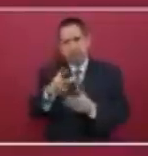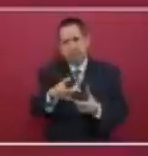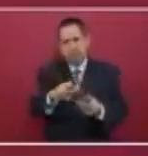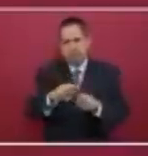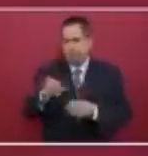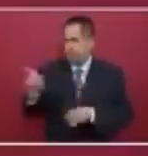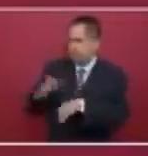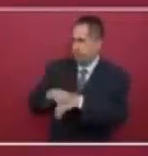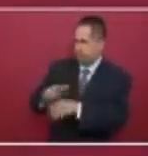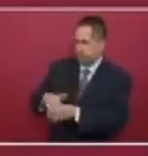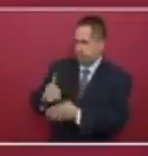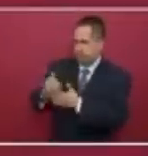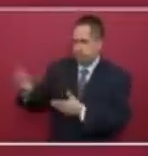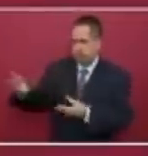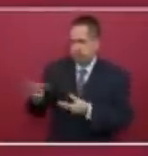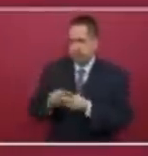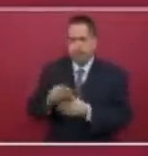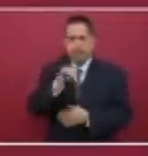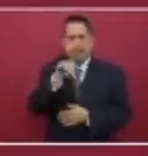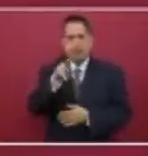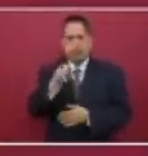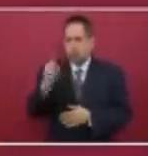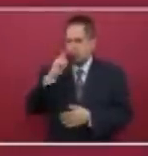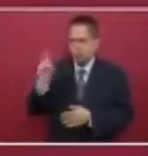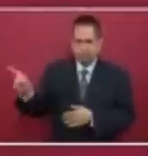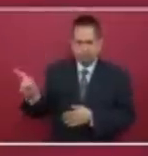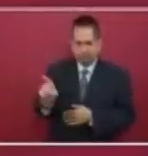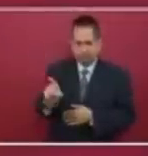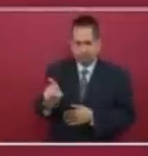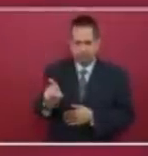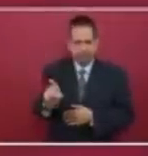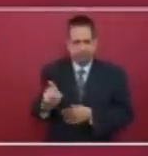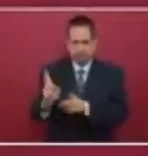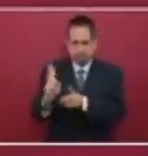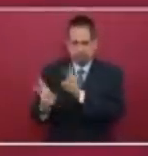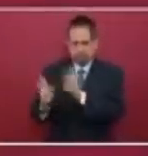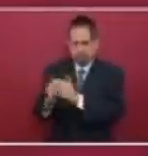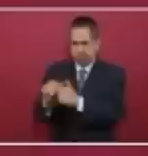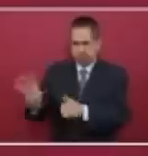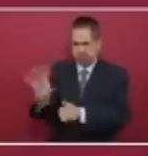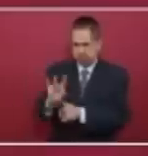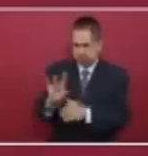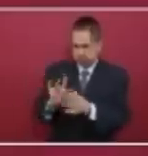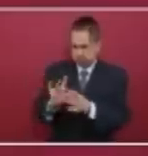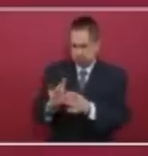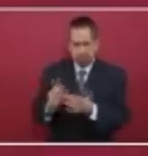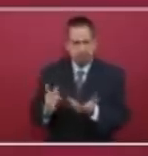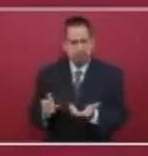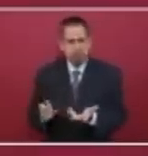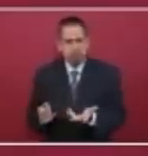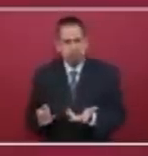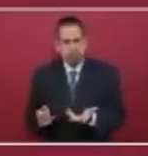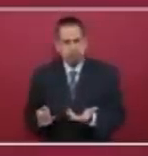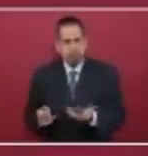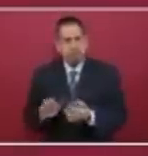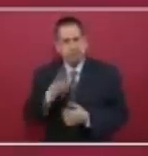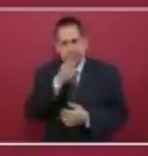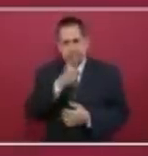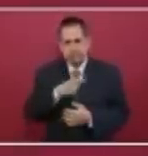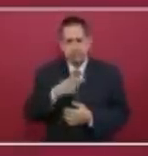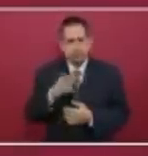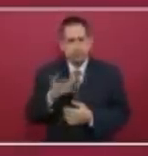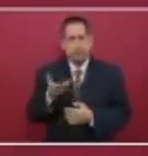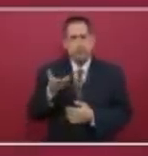pido a jesús que platiquen y que éste se le